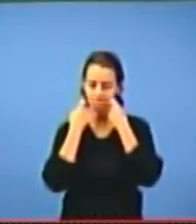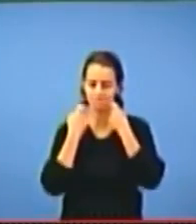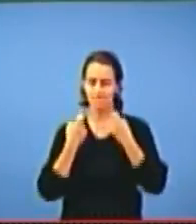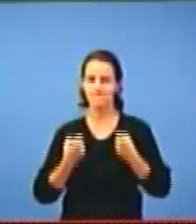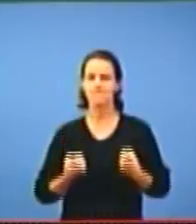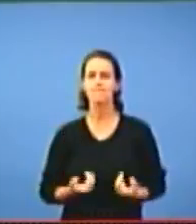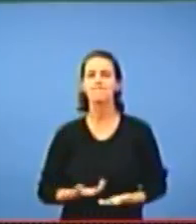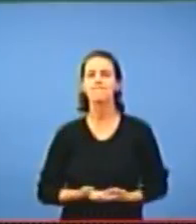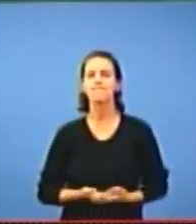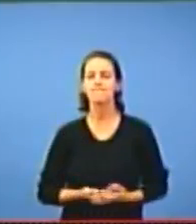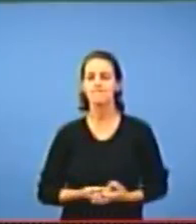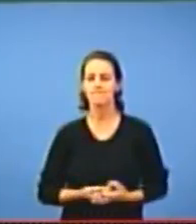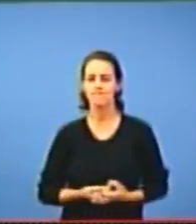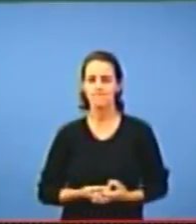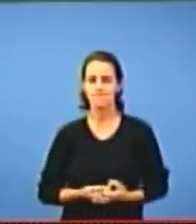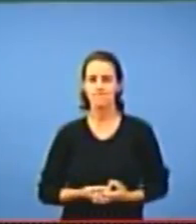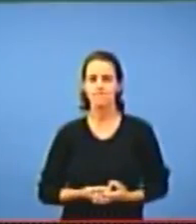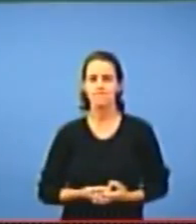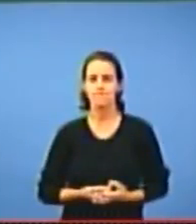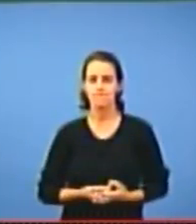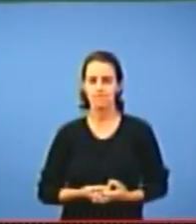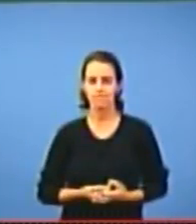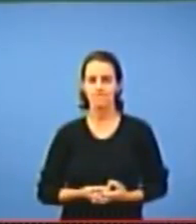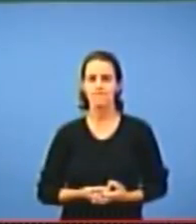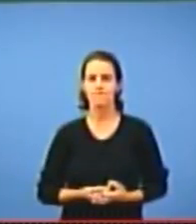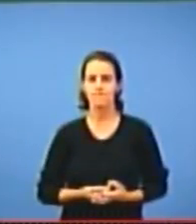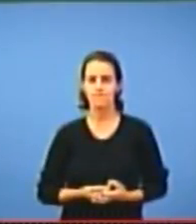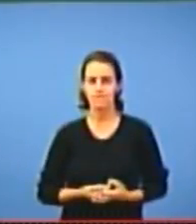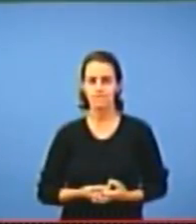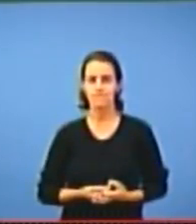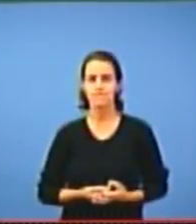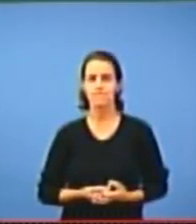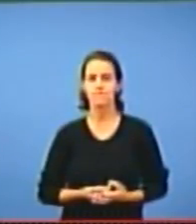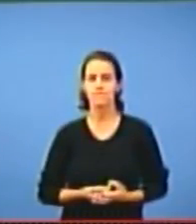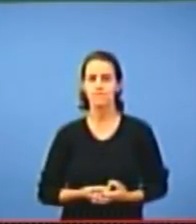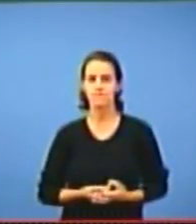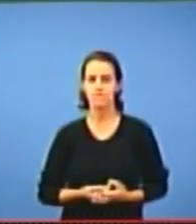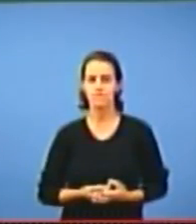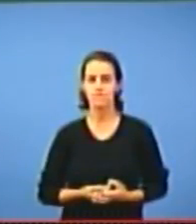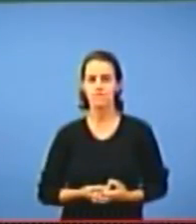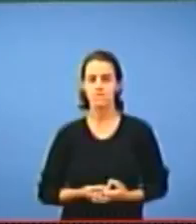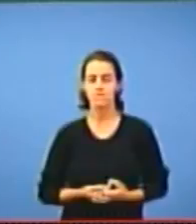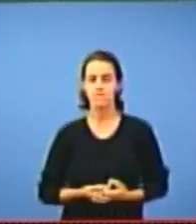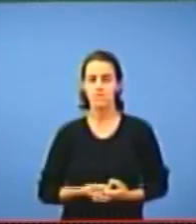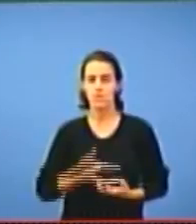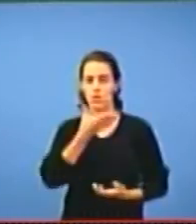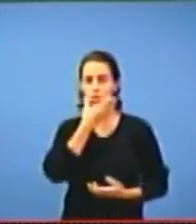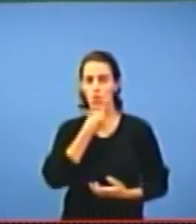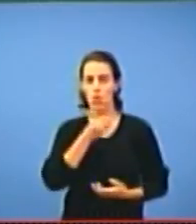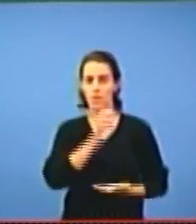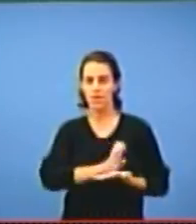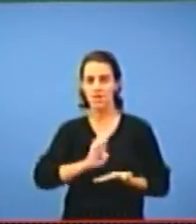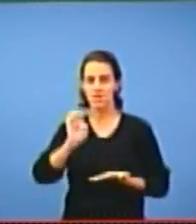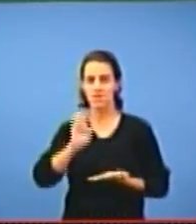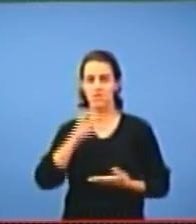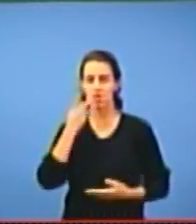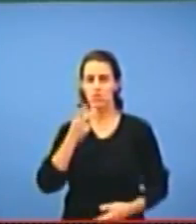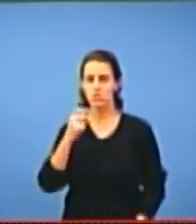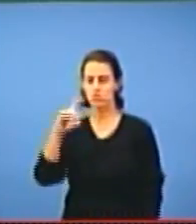porque faltó el Consolador. Los hermanos van a ver a Elías, por ejemplo, reclamar al Señor: solo yo quedé, Señor.